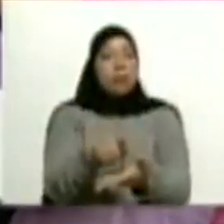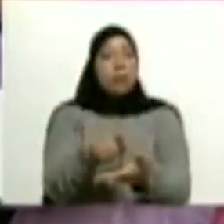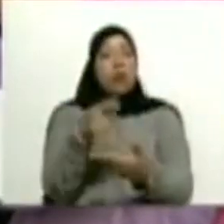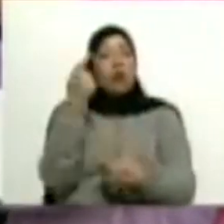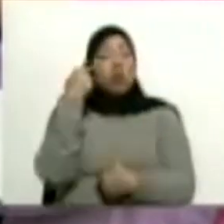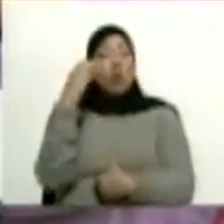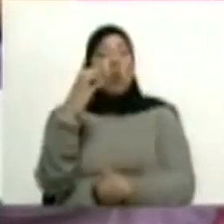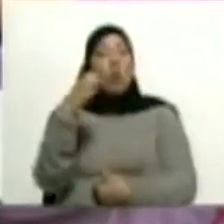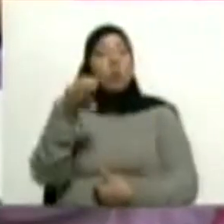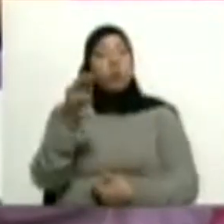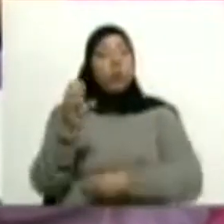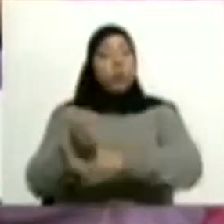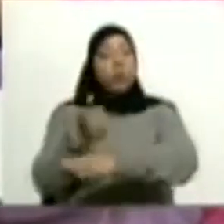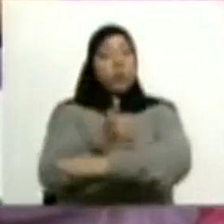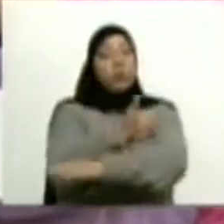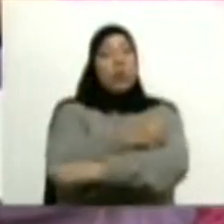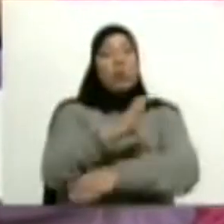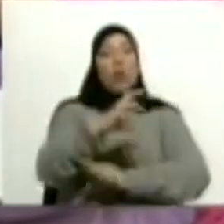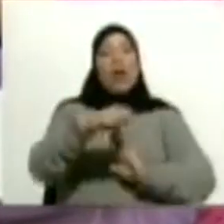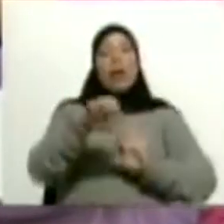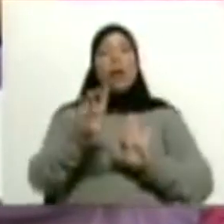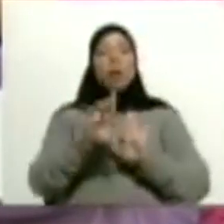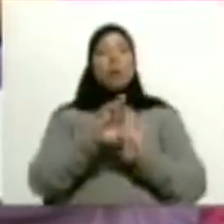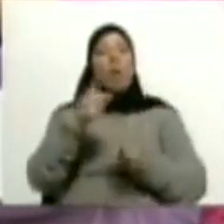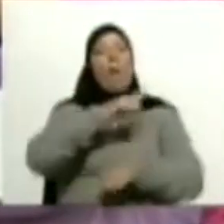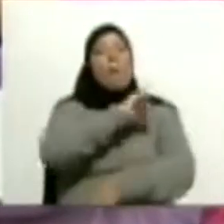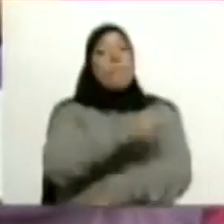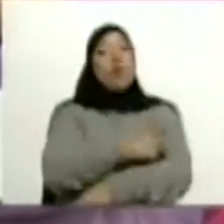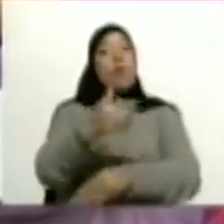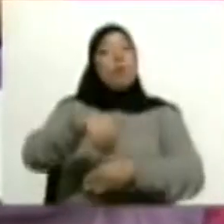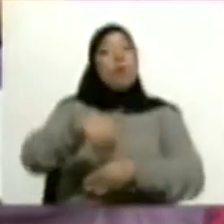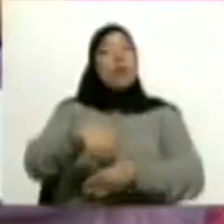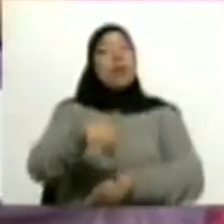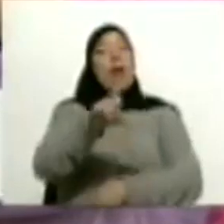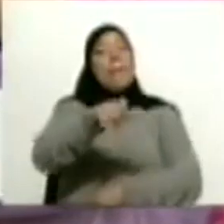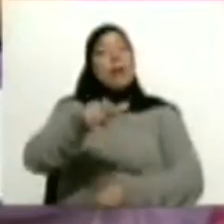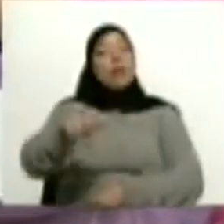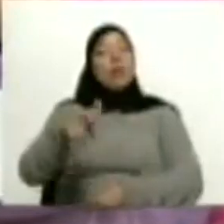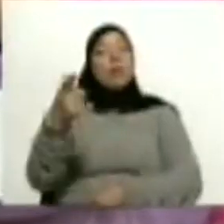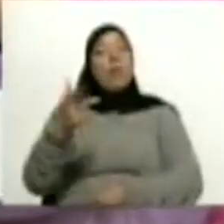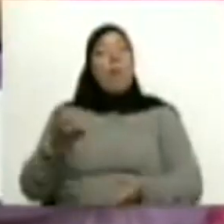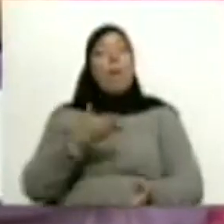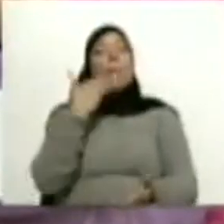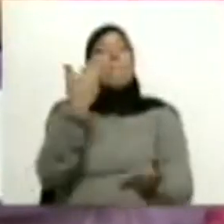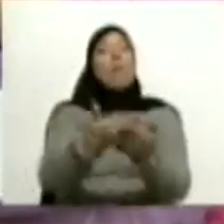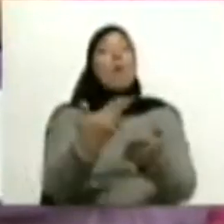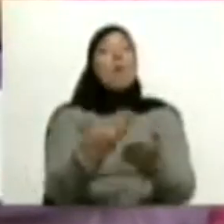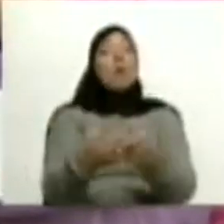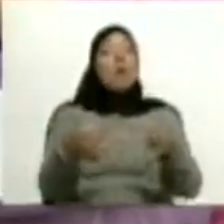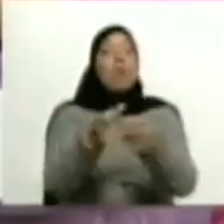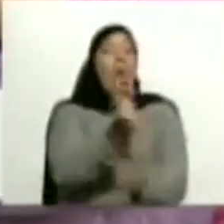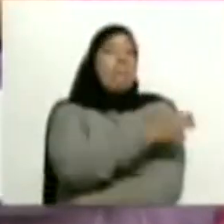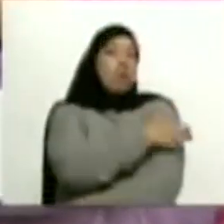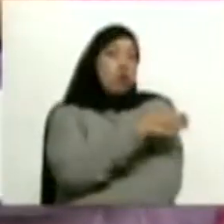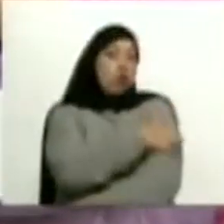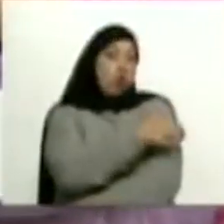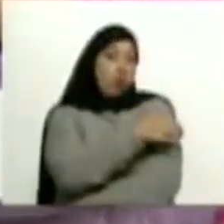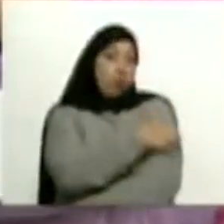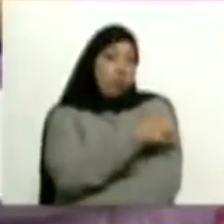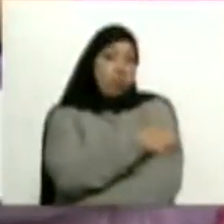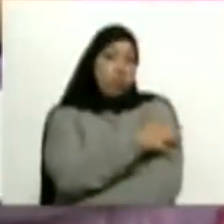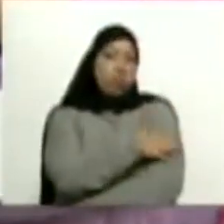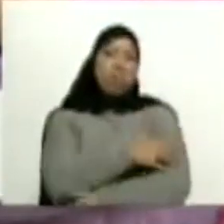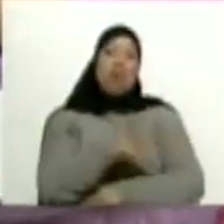Consejo Nacional Electoral, ahí hay rectoras y rectores que, bueno, que fueron propuestos por sectores políticos que en otro